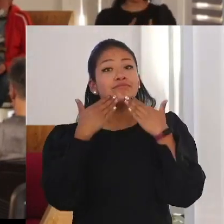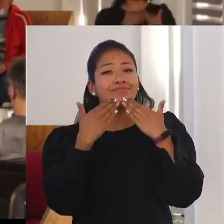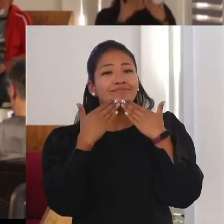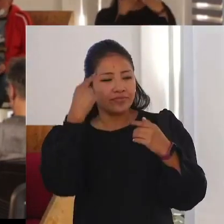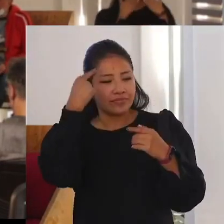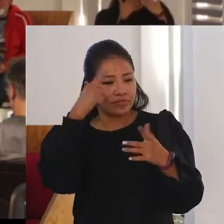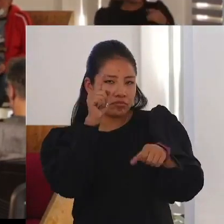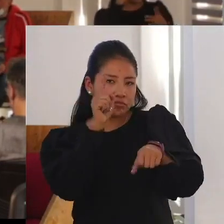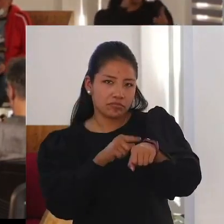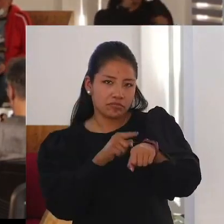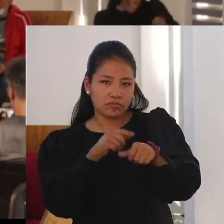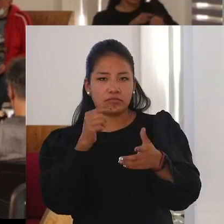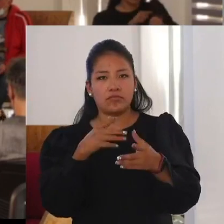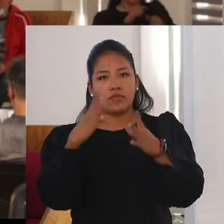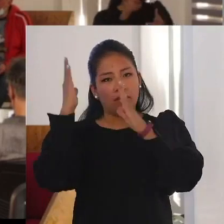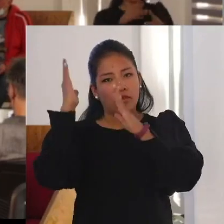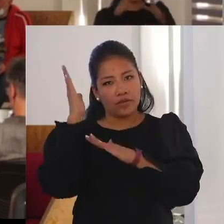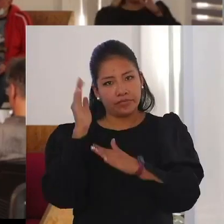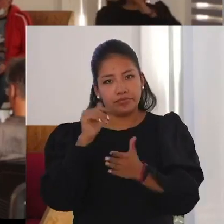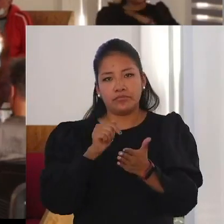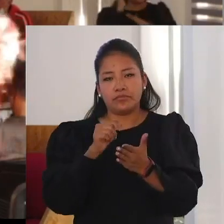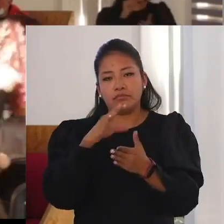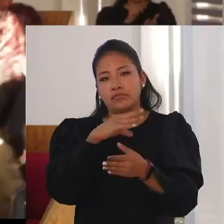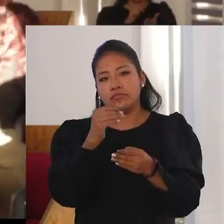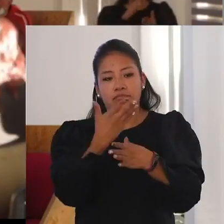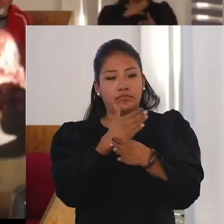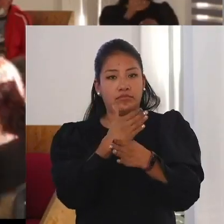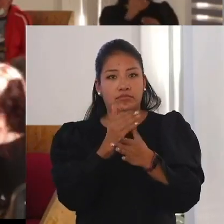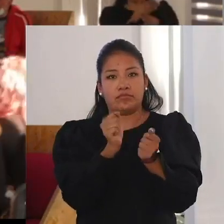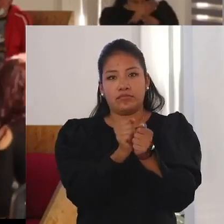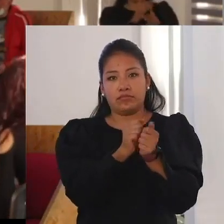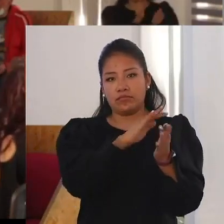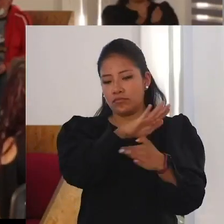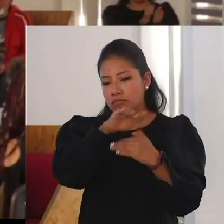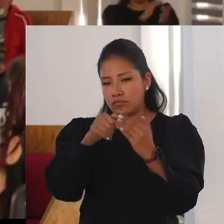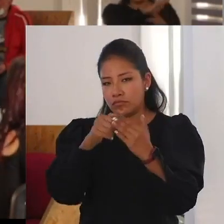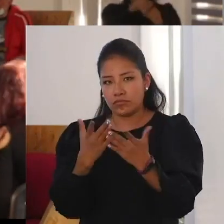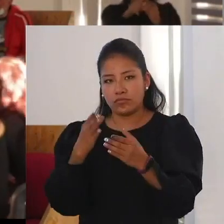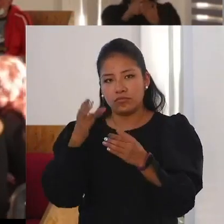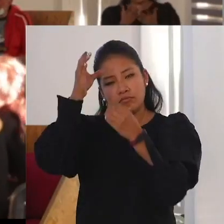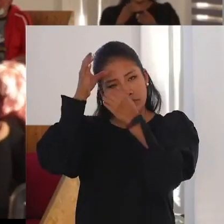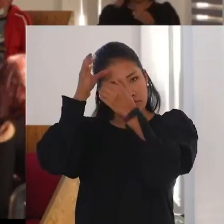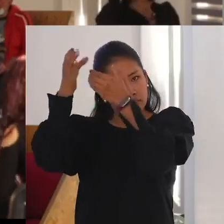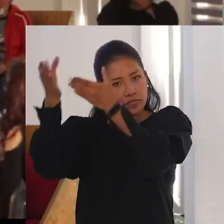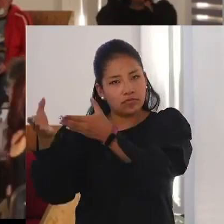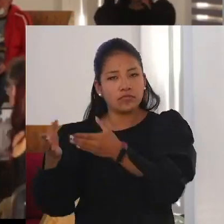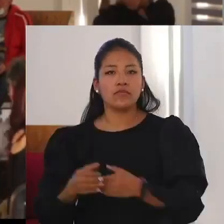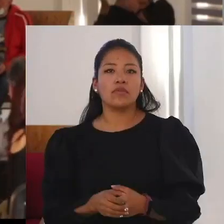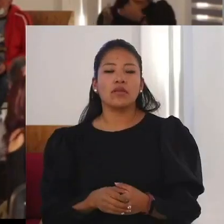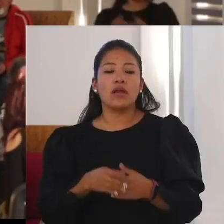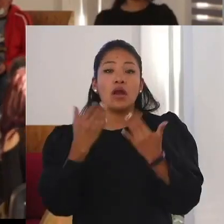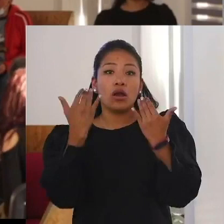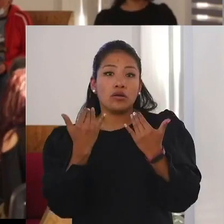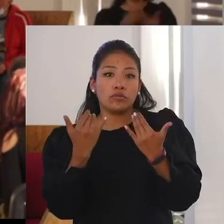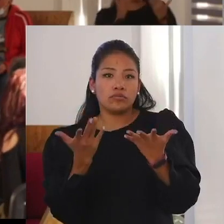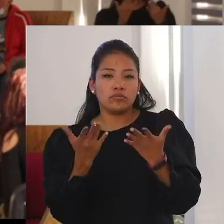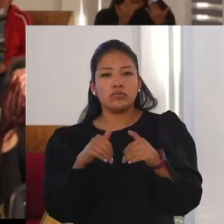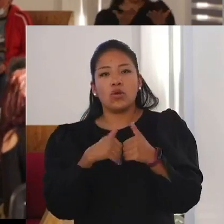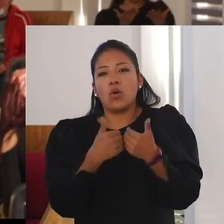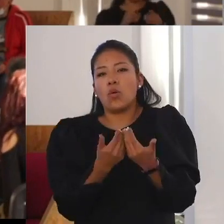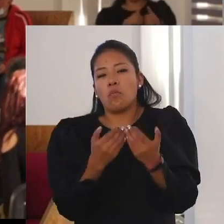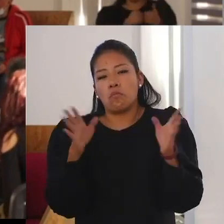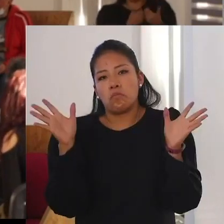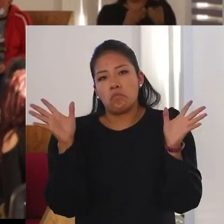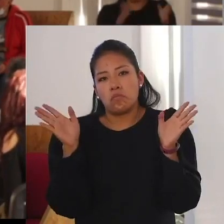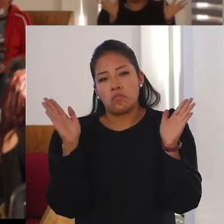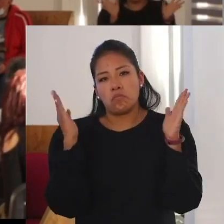por haber estado en Bolivia y haber estado Compartiendo con todos y todas vuestros conocimientos el día de hoy como cierre del seminario